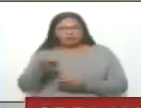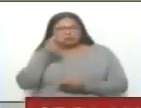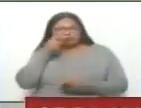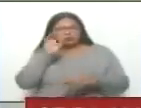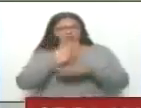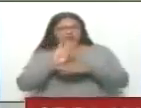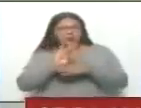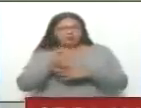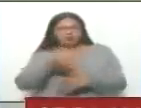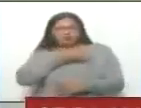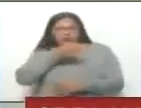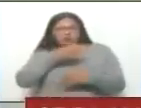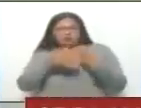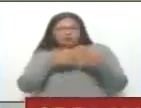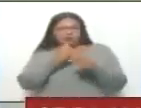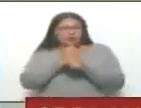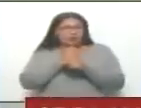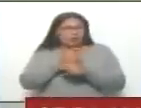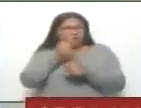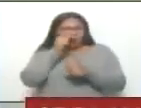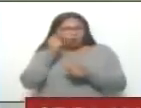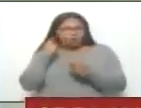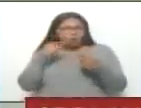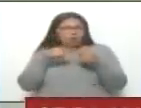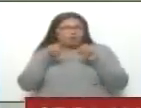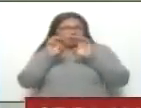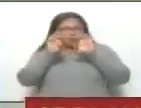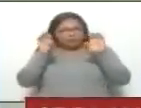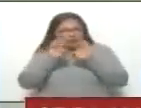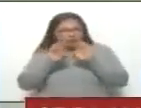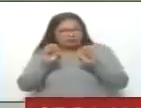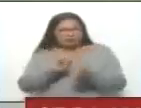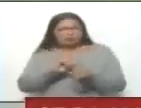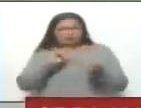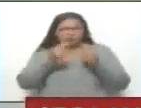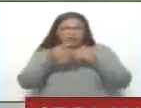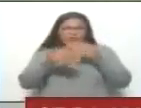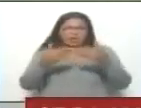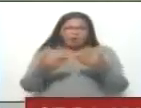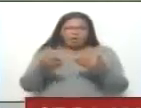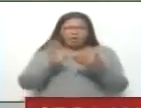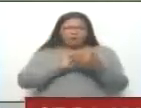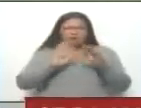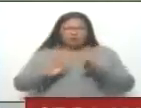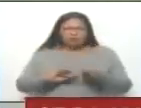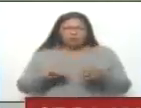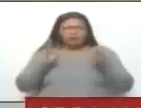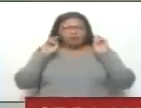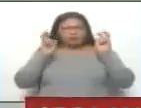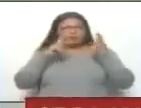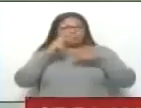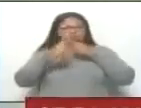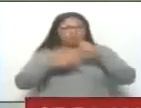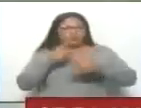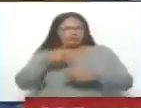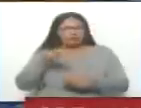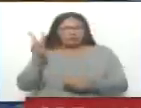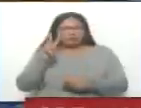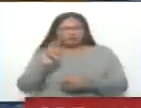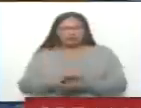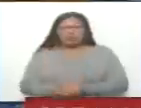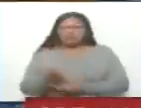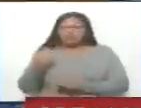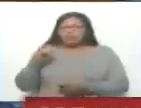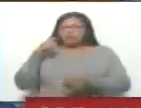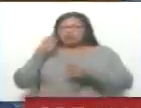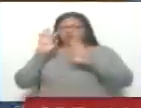social para los trabajadores y trabajadoras de la educación, que es un eje transversal del tema productivo en Venezuela. Diputado, tenemos que